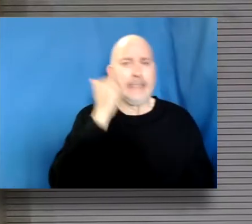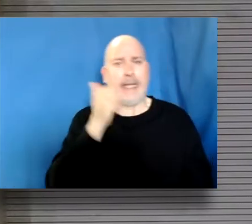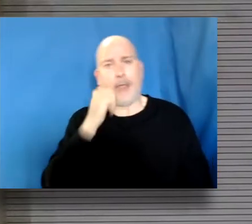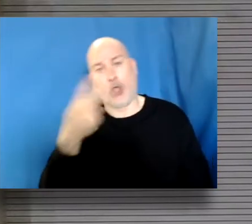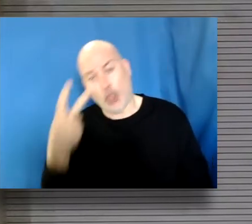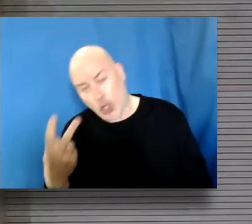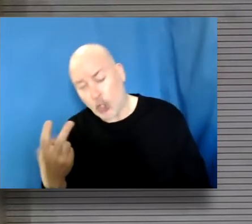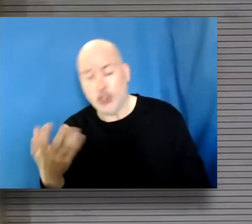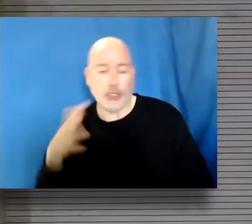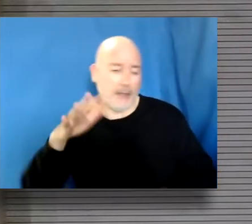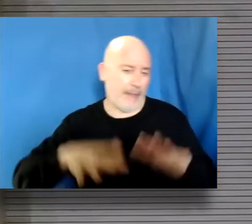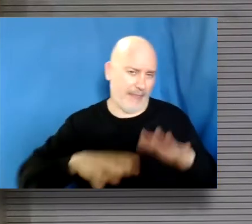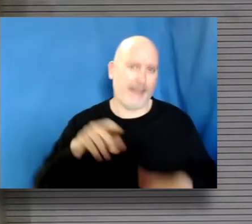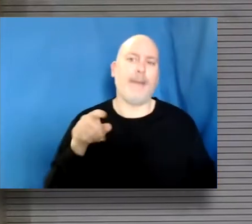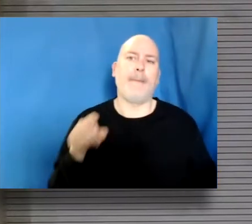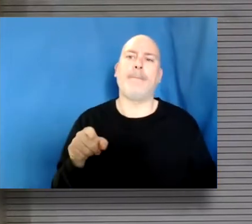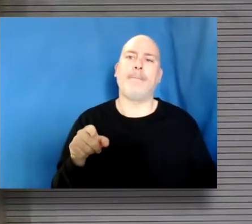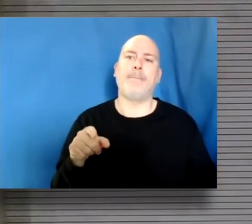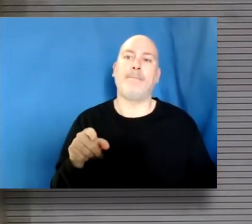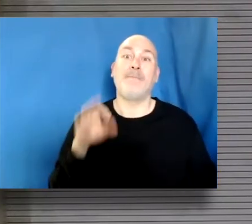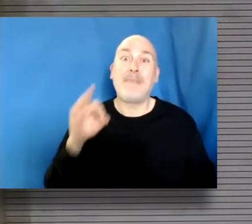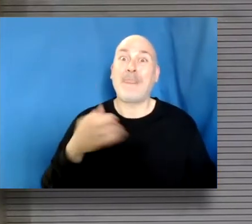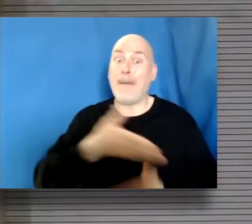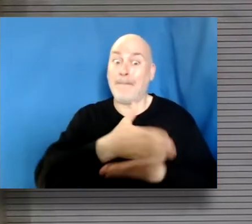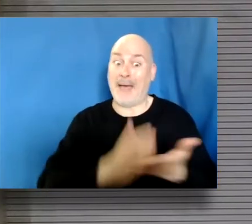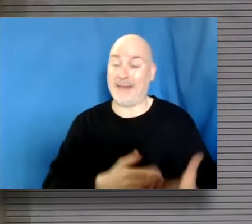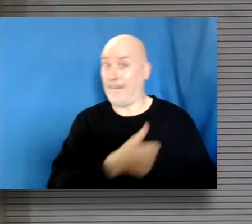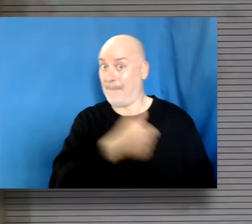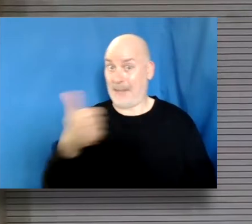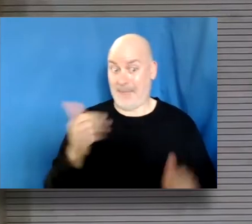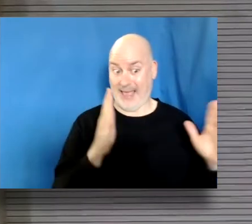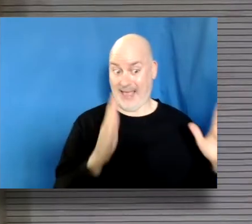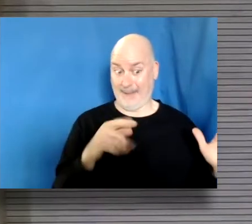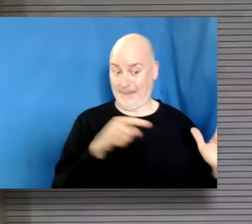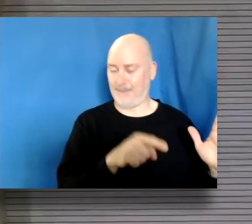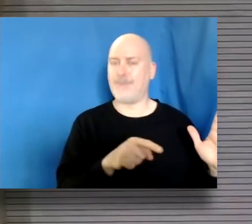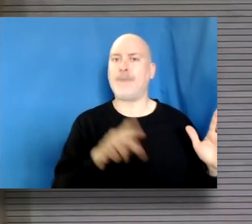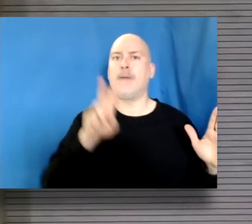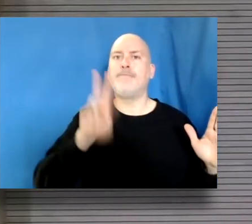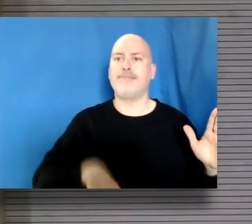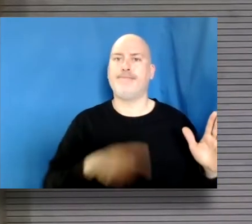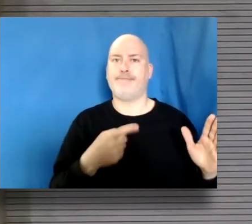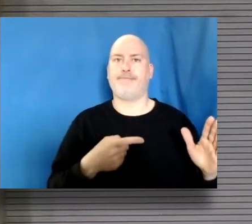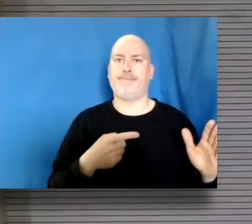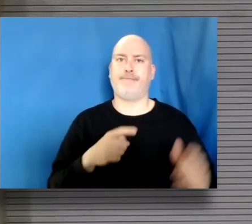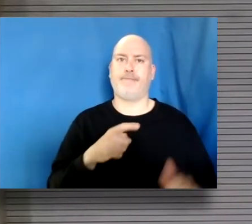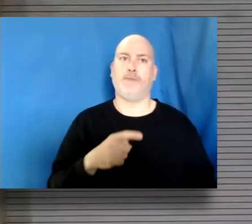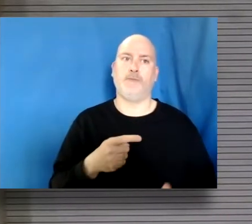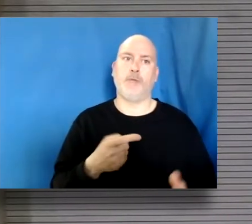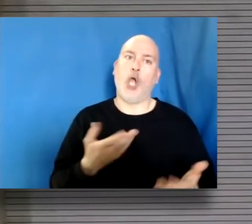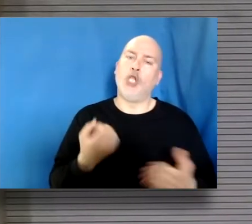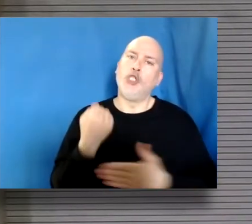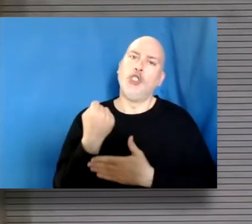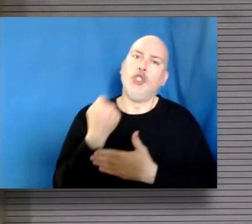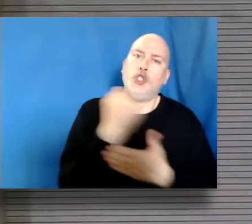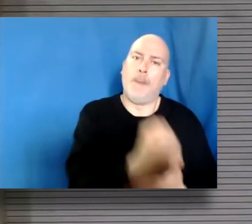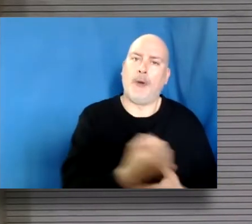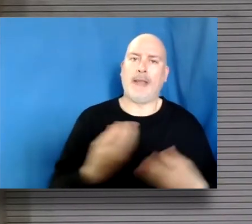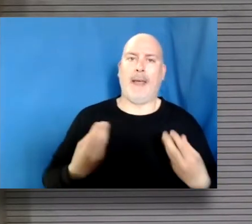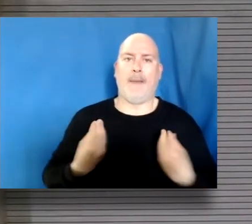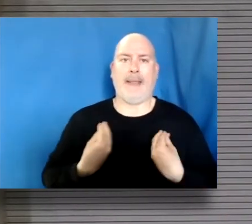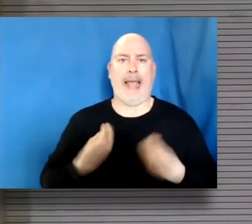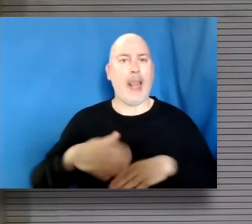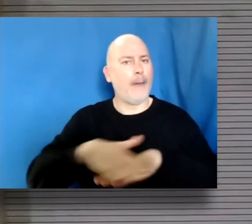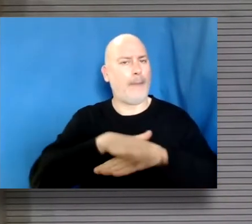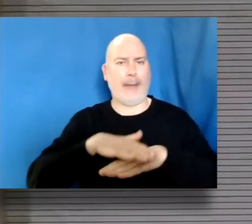consecutivos. Y en la primera parte lo que se hace son un soporte vital básico, ¿vale? Explicando pues, las maniobras